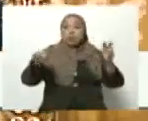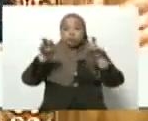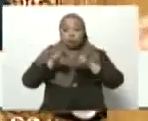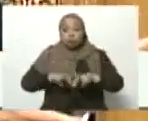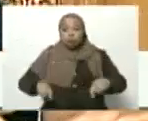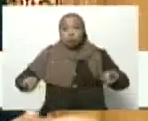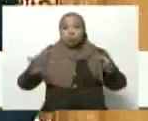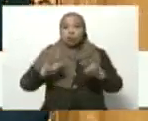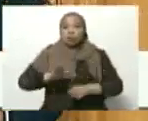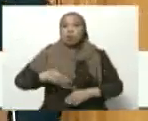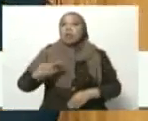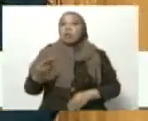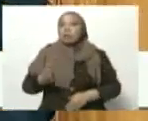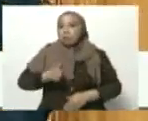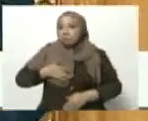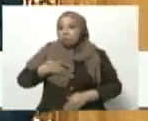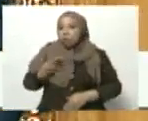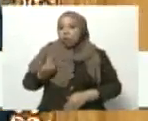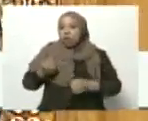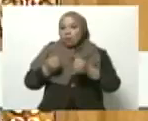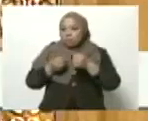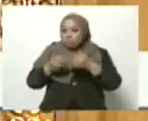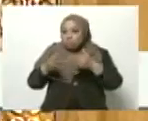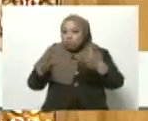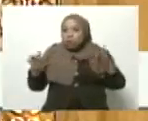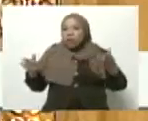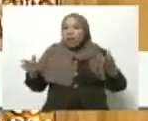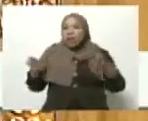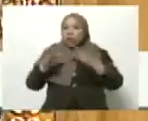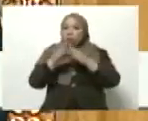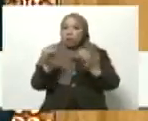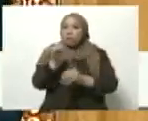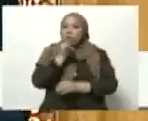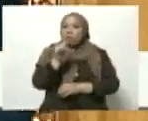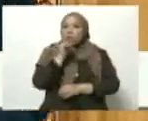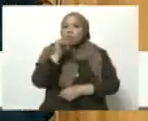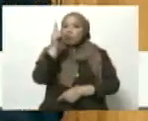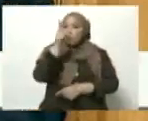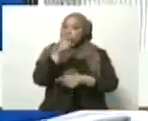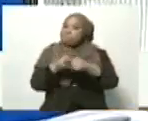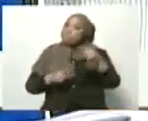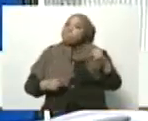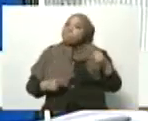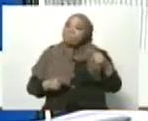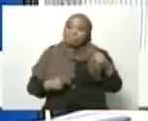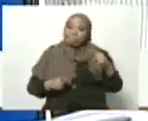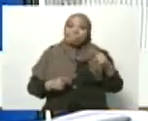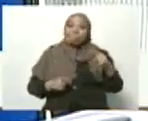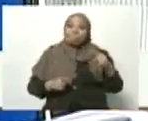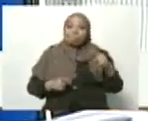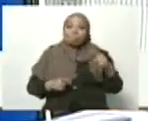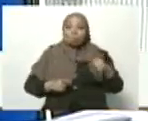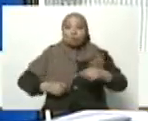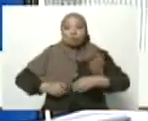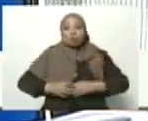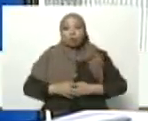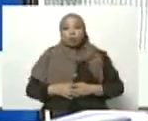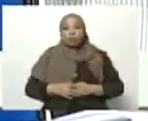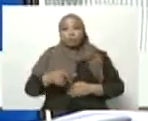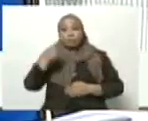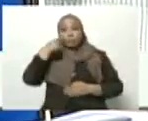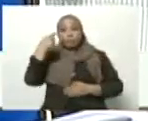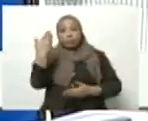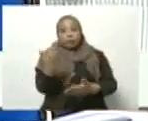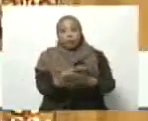diciendo esto es lo que puedes publicar, que es verdad. Y luego dice, por ejemplo, hay una nota para que vean la validez del testimonio, si esto